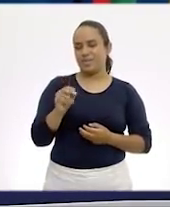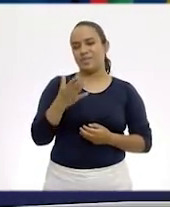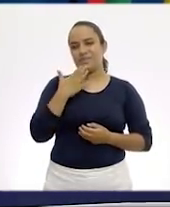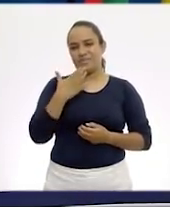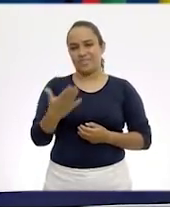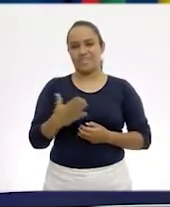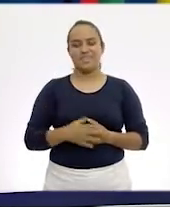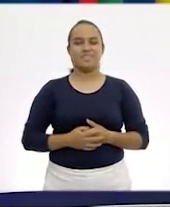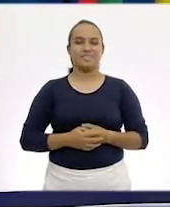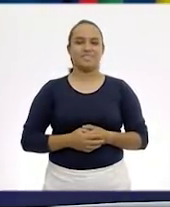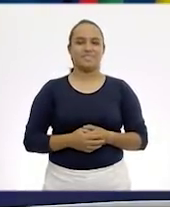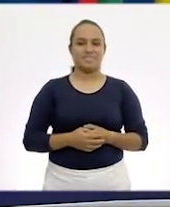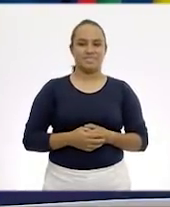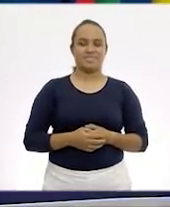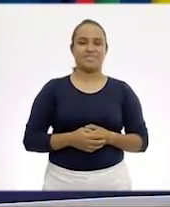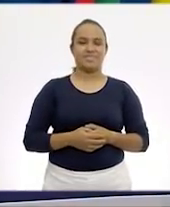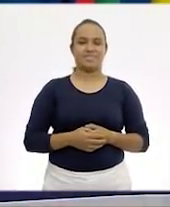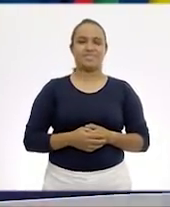Aníbal.